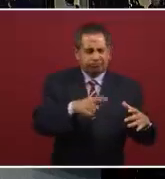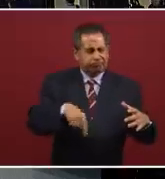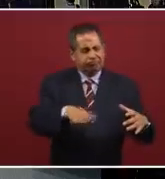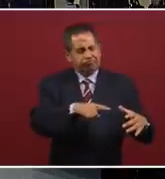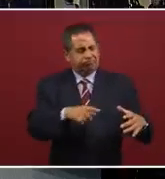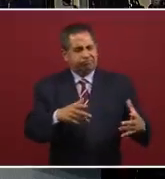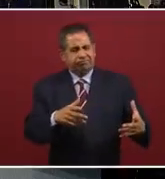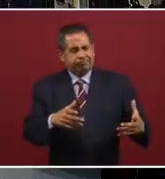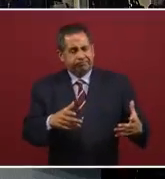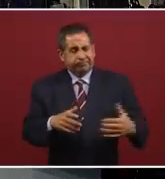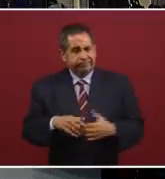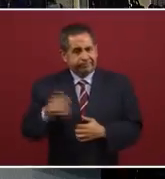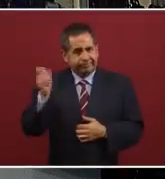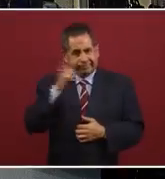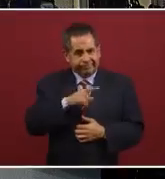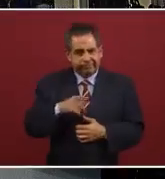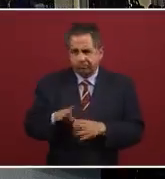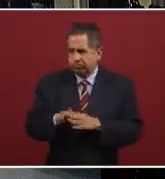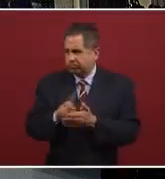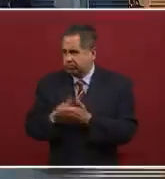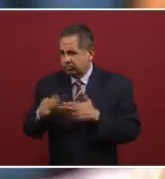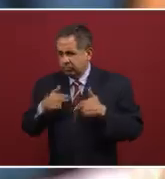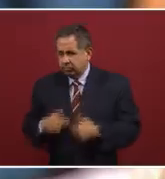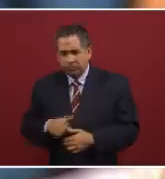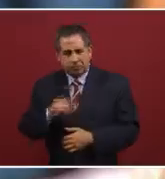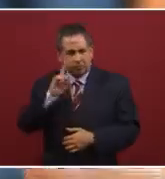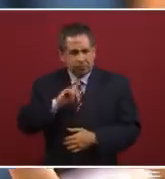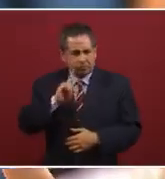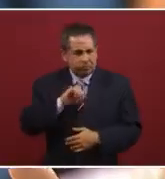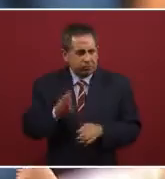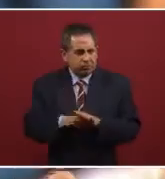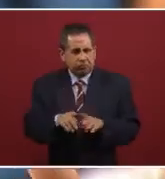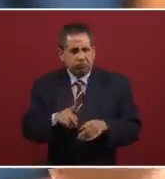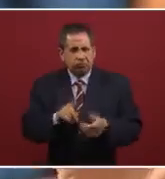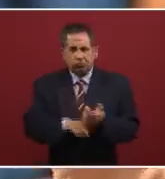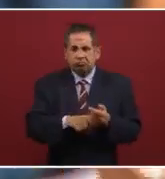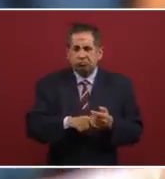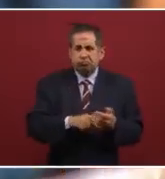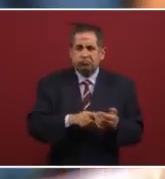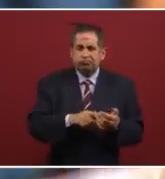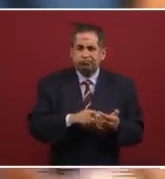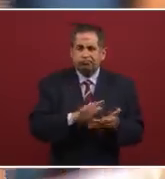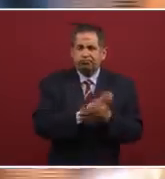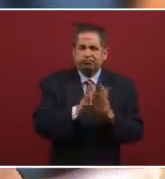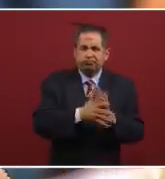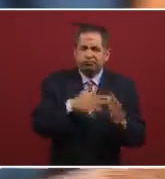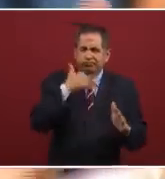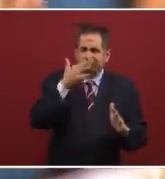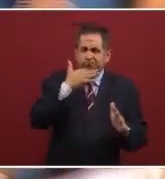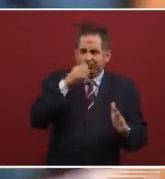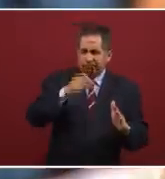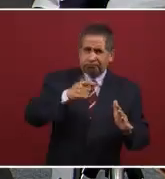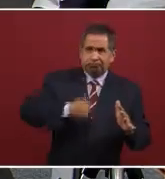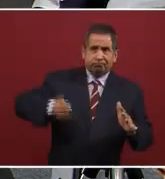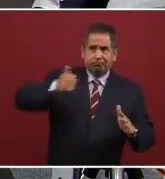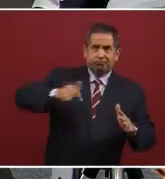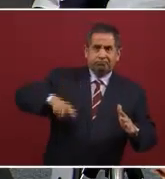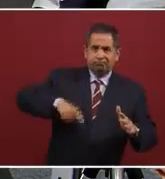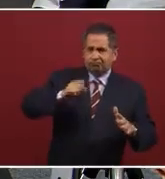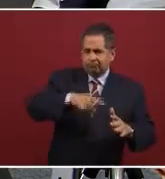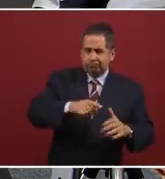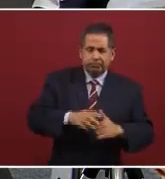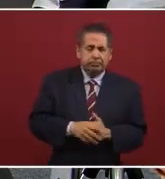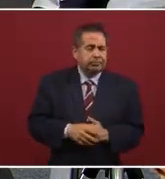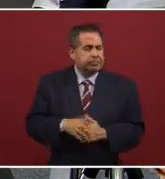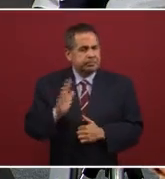donde realmente se cuenten con derechos humanos a las mujeres si realmente se llevan estas prácticas. Mi pregunta es la siguiente: si ya se